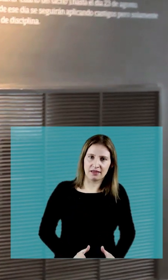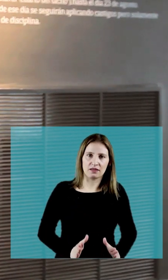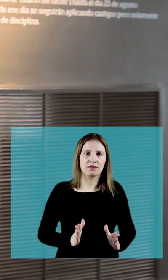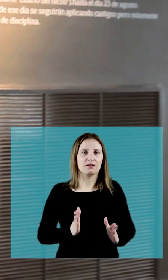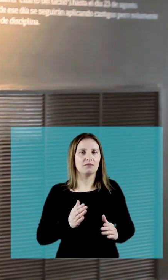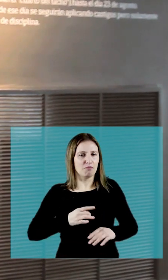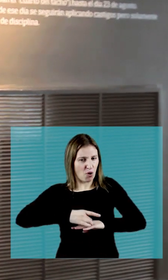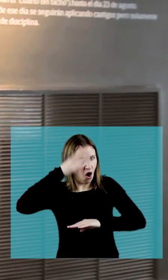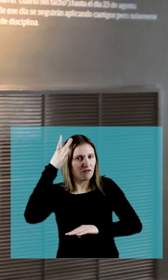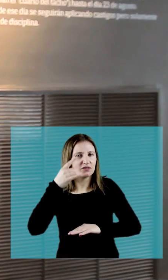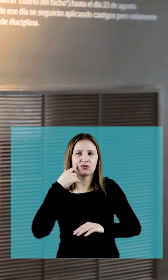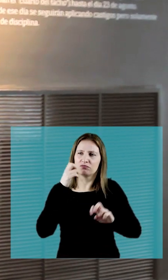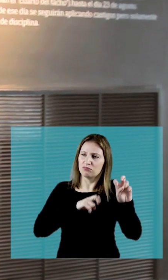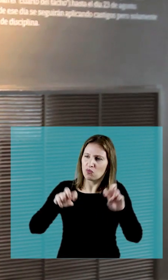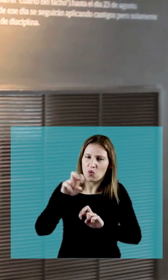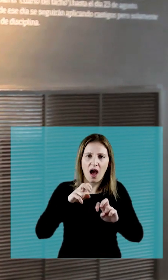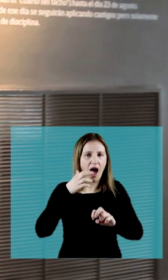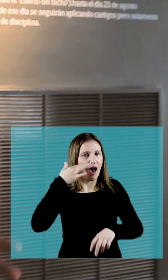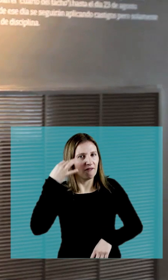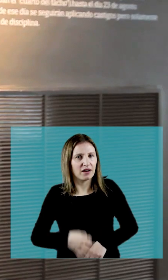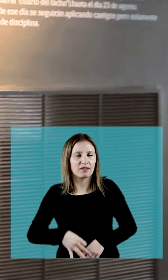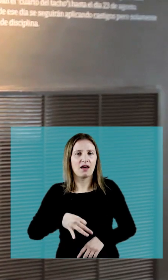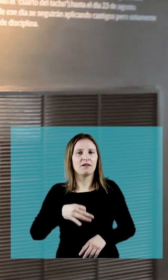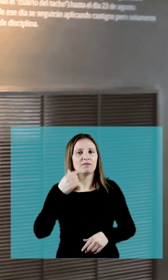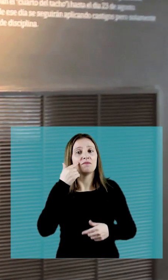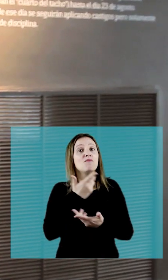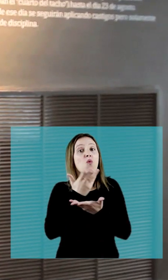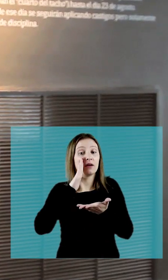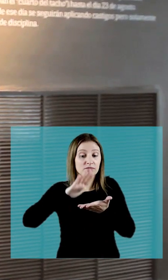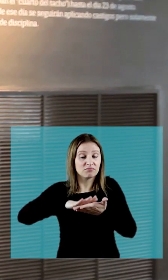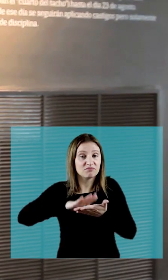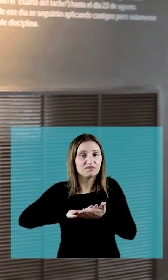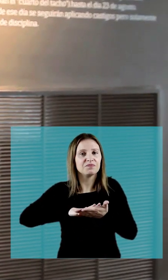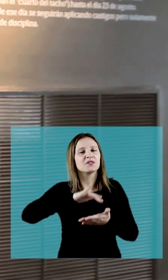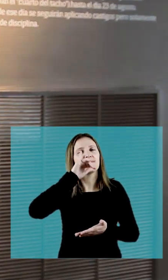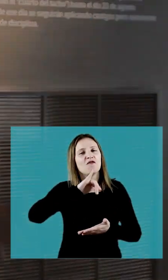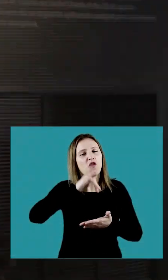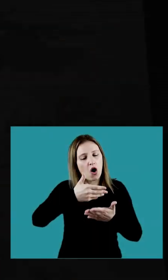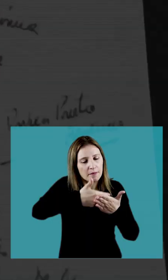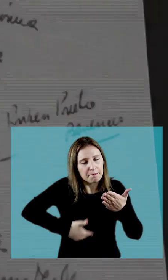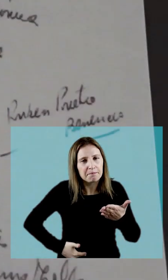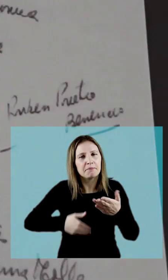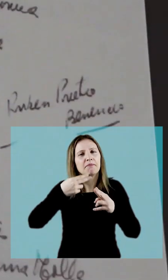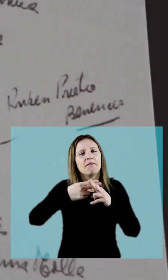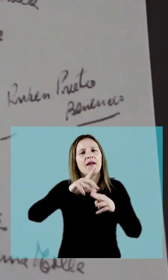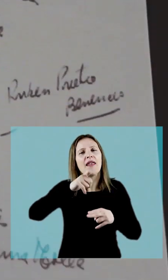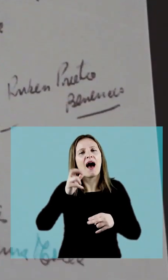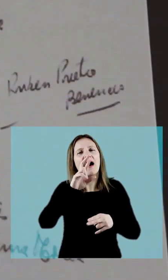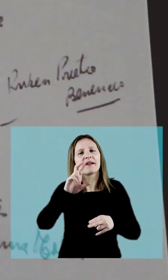causa, profesionalismo, búsqueda de la verdad, y eso se refleja en el informe, el llamado informe Larreta o